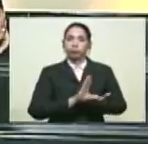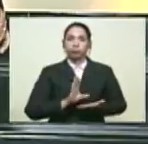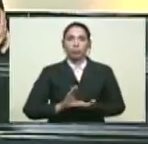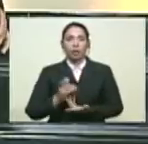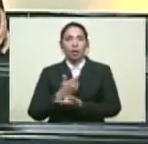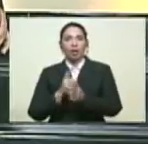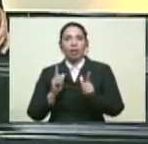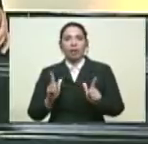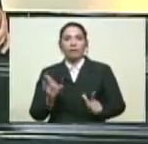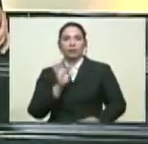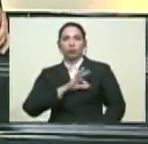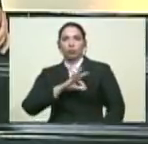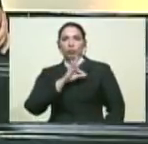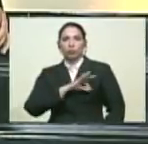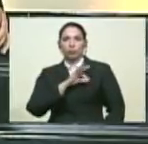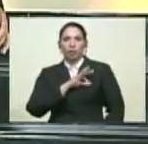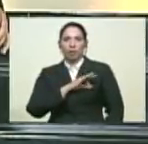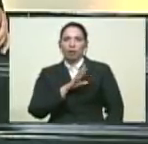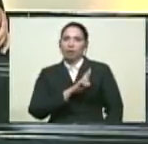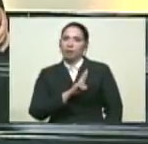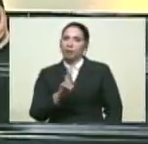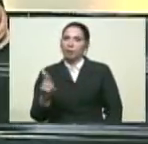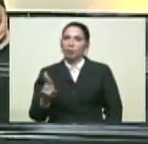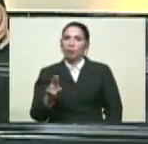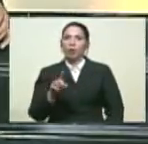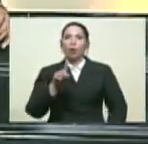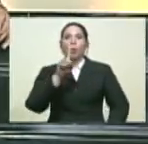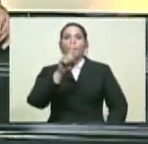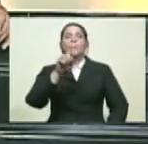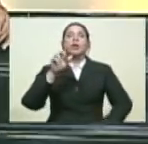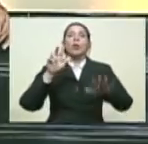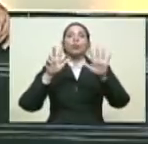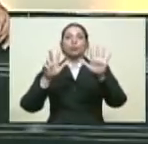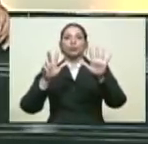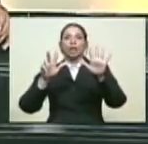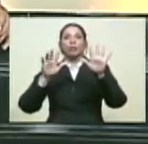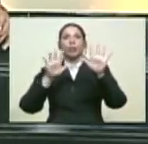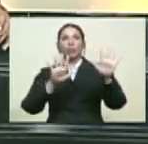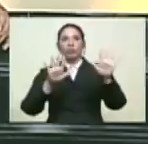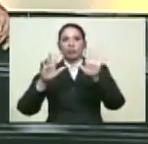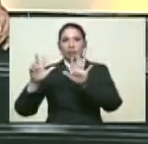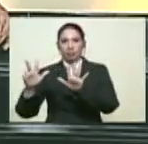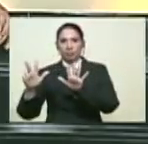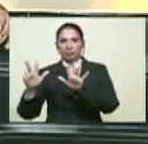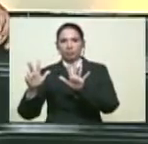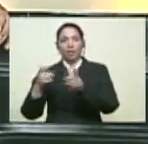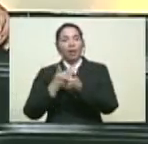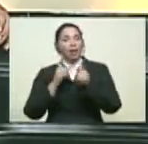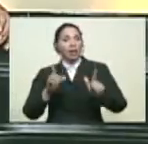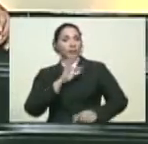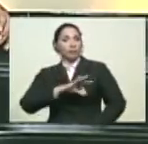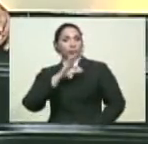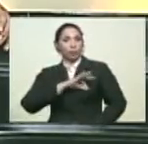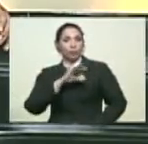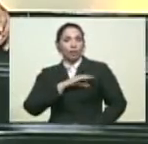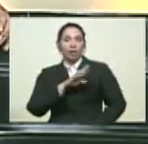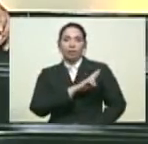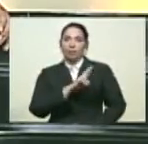Libre sociedad republicana de 1818 y libre sociedad